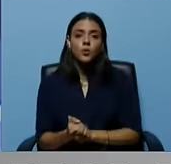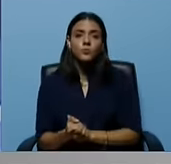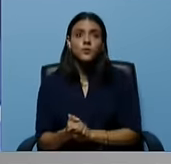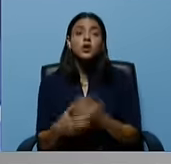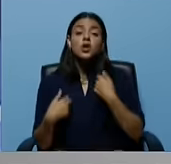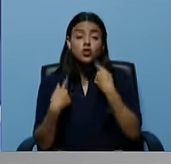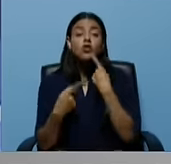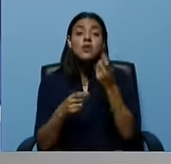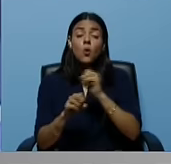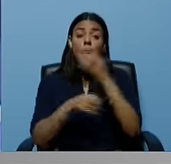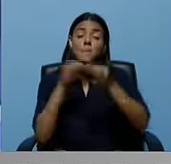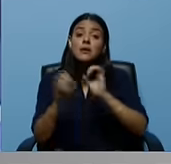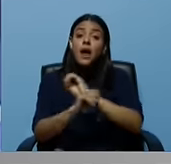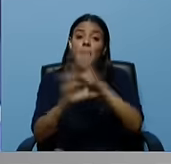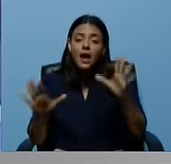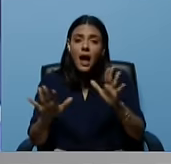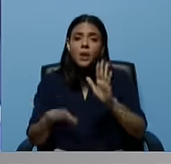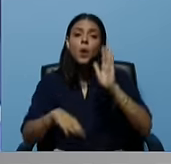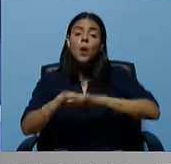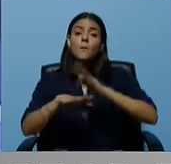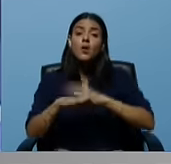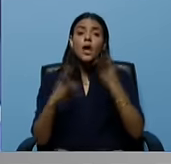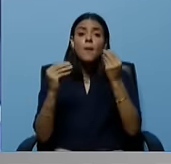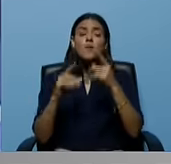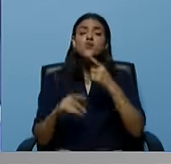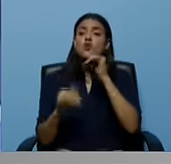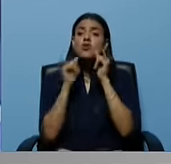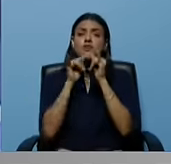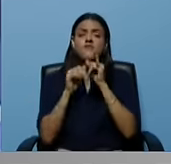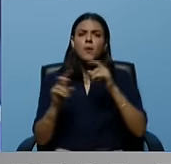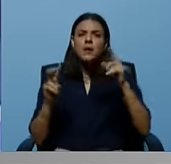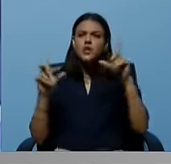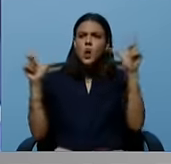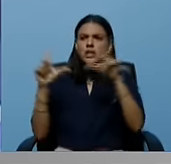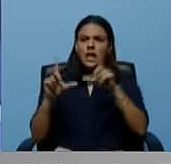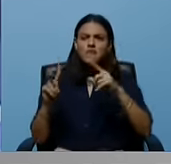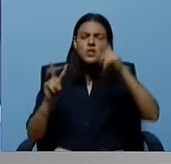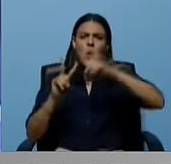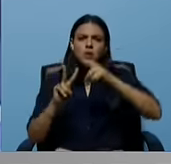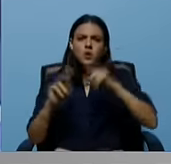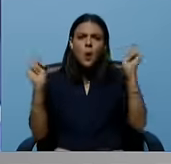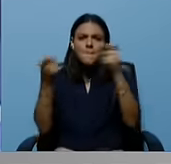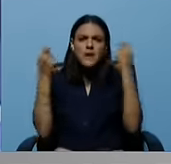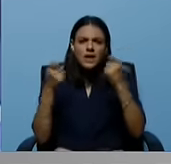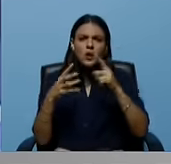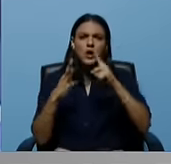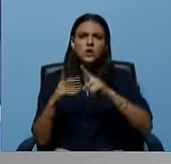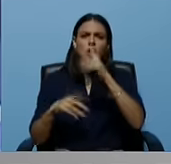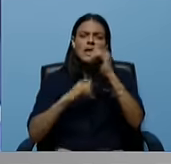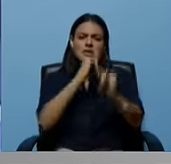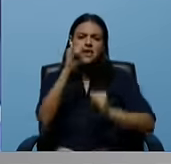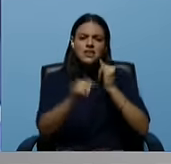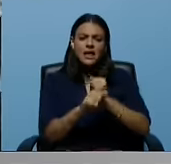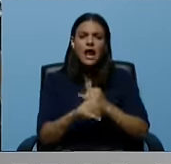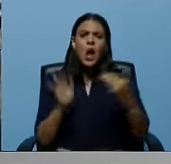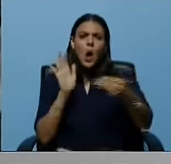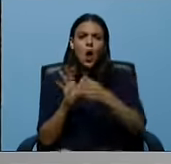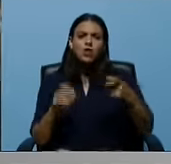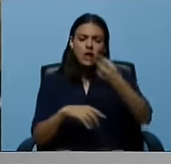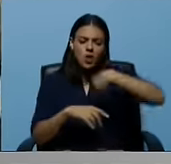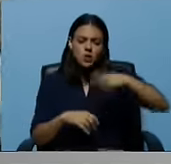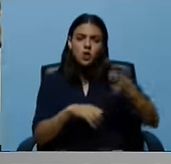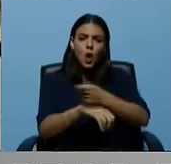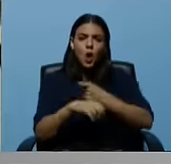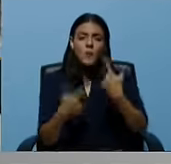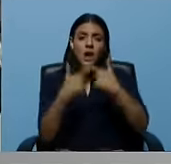digo con énfasis porque muchos medios noticiosos, gobiernos extranjeros, enemigos de la revolución